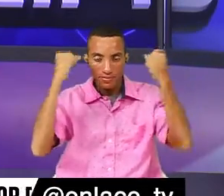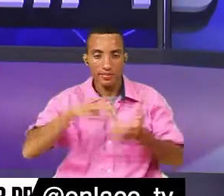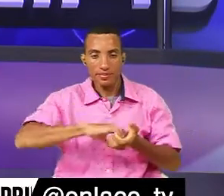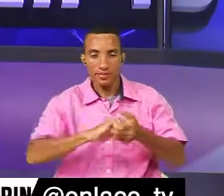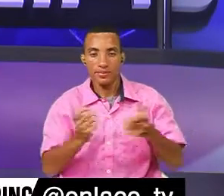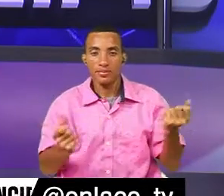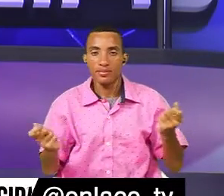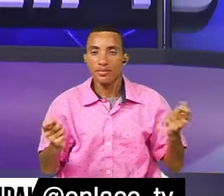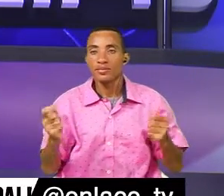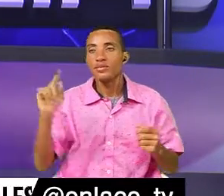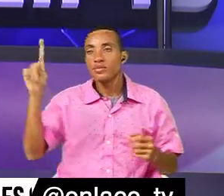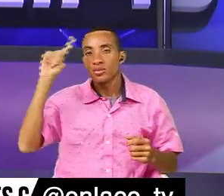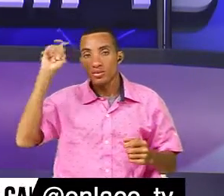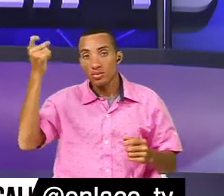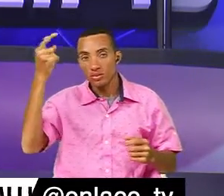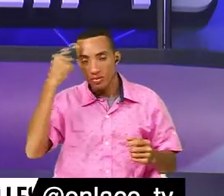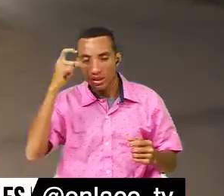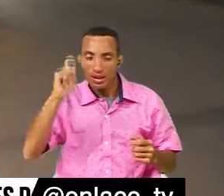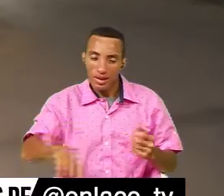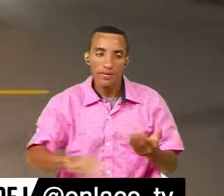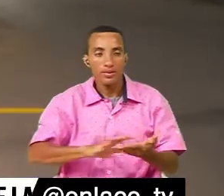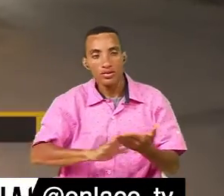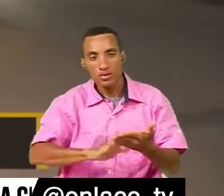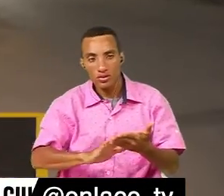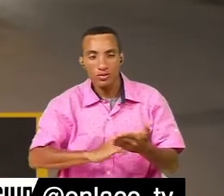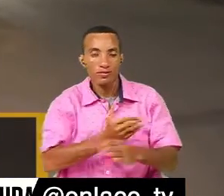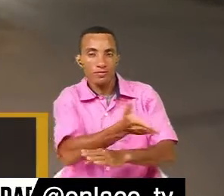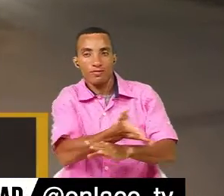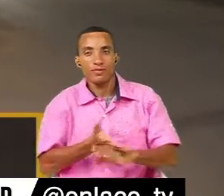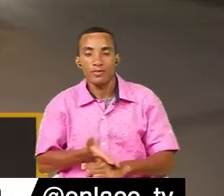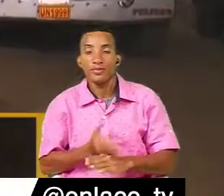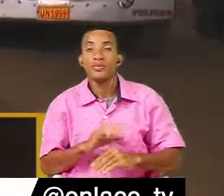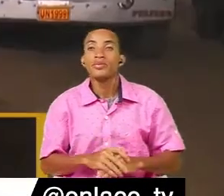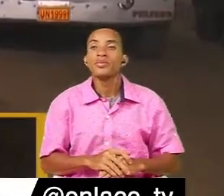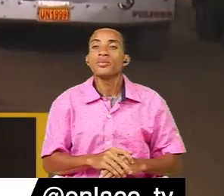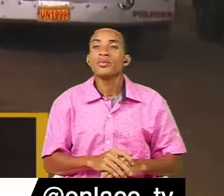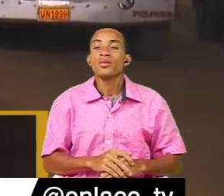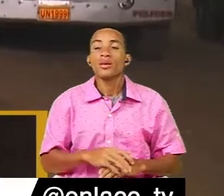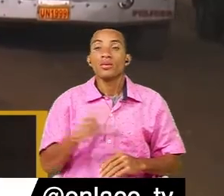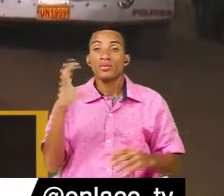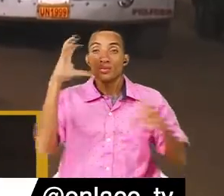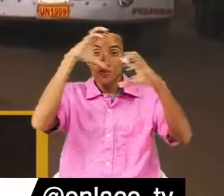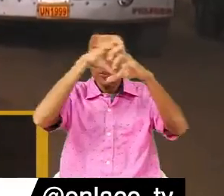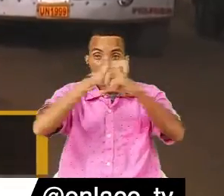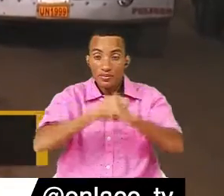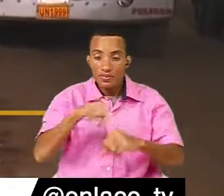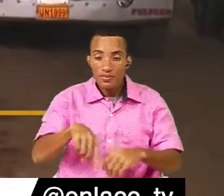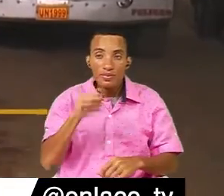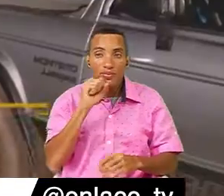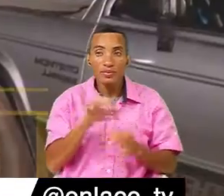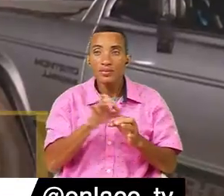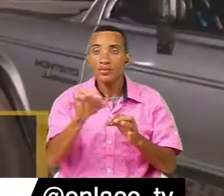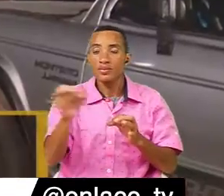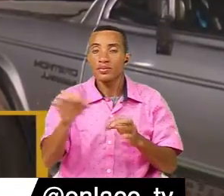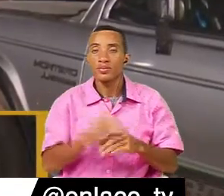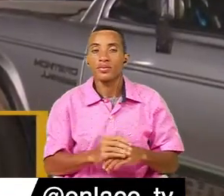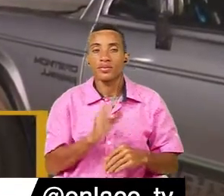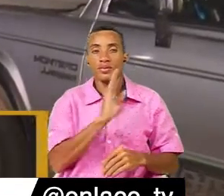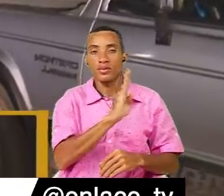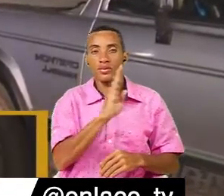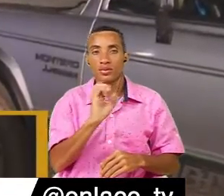del gobierno nacional. Desde anoche es más notorio el paro de camioneros en Barranca Bermeja, cuando en el barrio El Boston, por